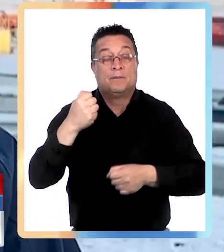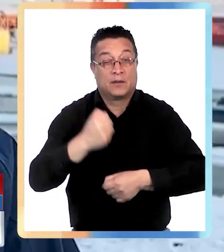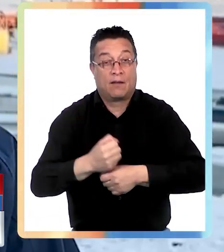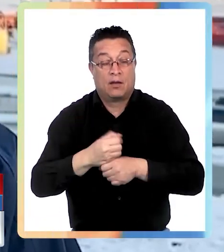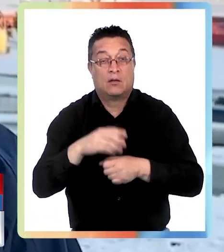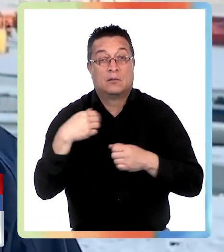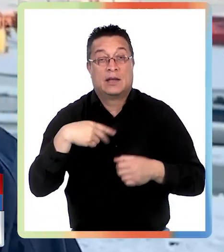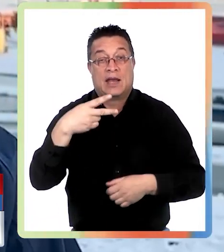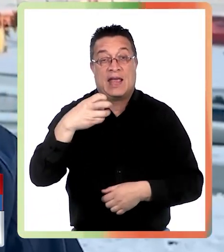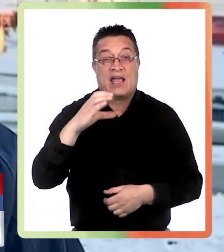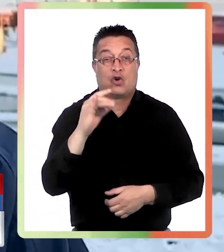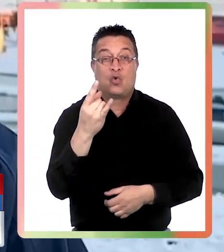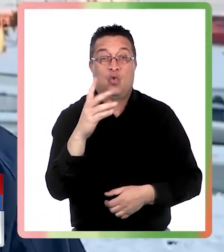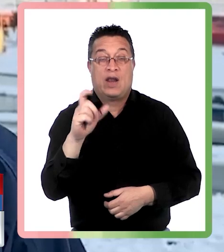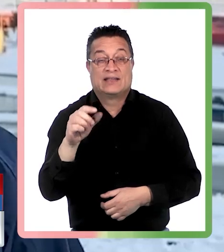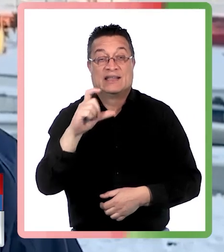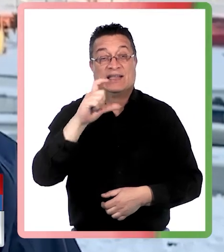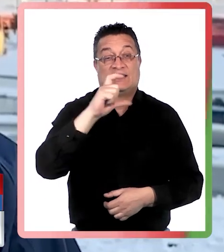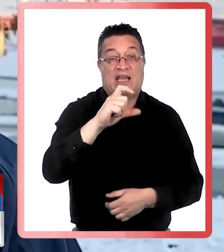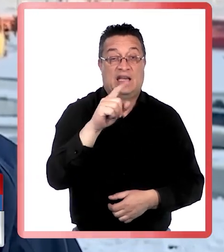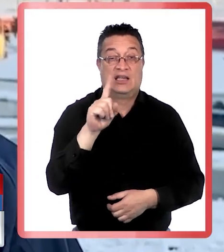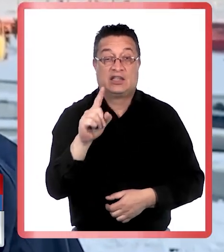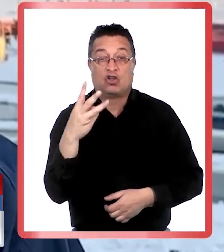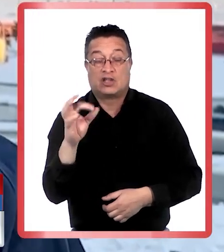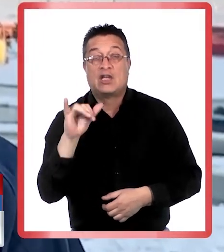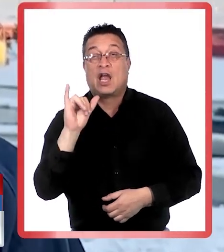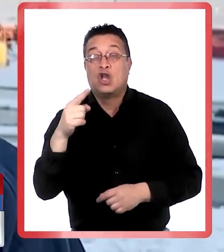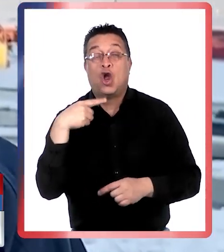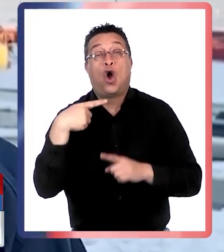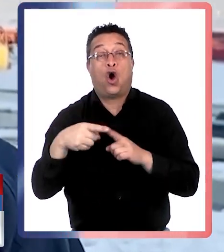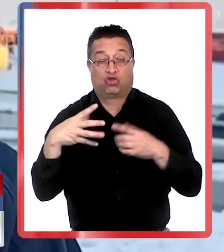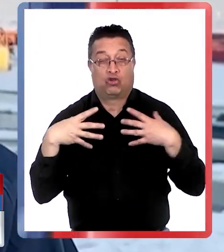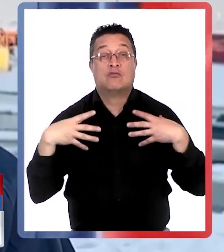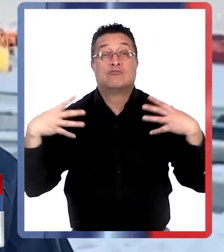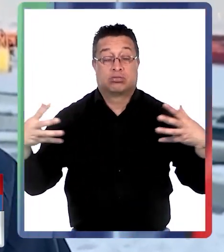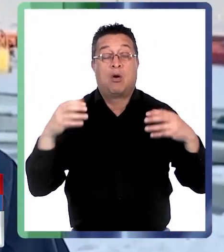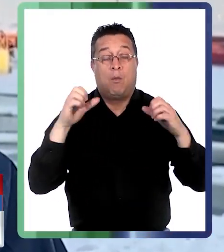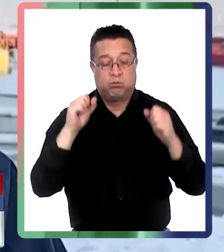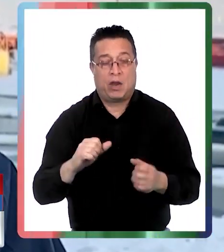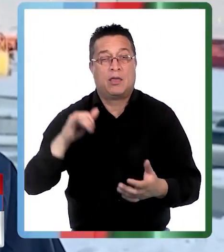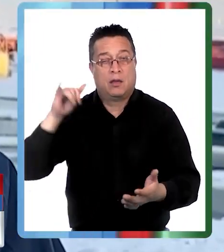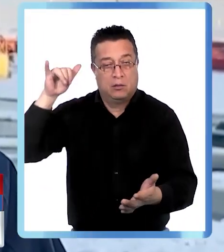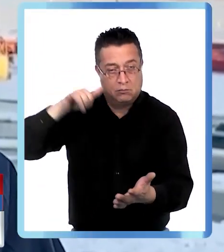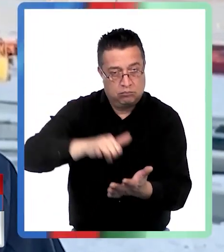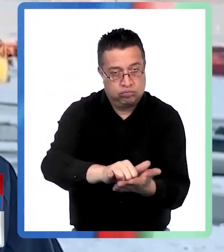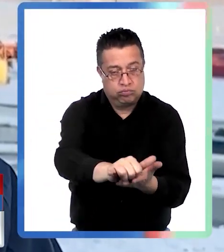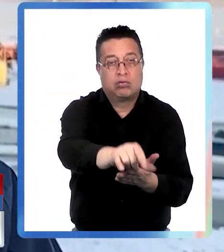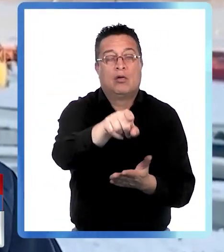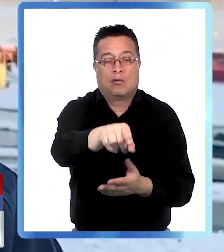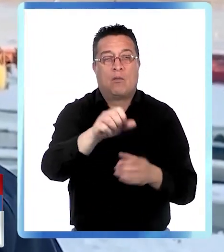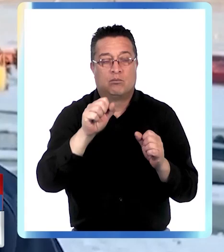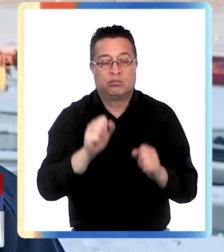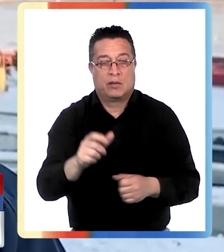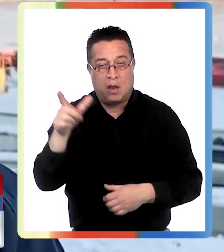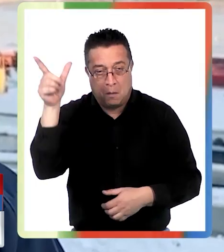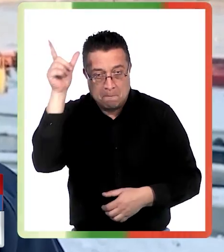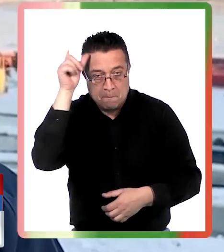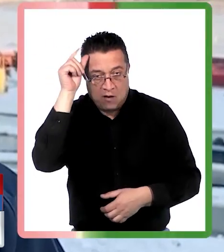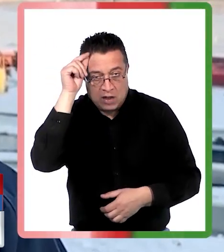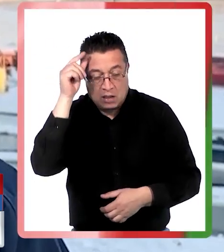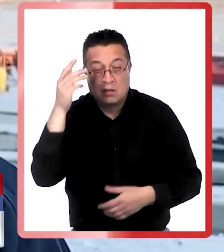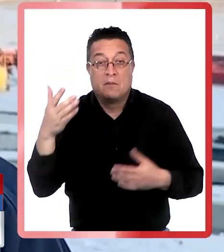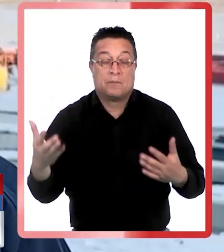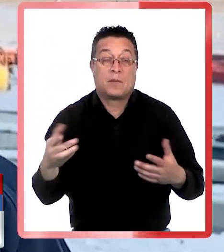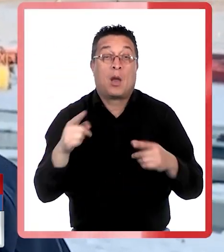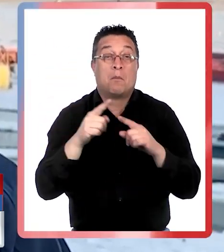aeronaves del tipo Hércules c130 y otras aeronaves mayores también que van a poder operar en la en el aeródromo de